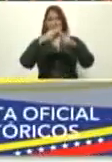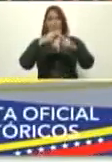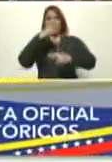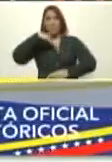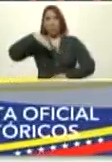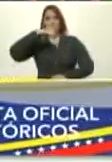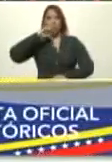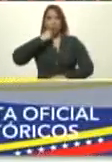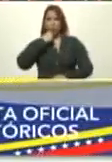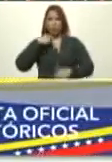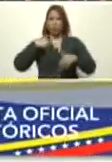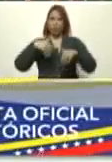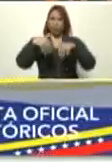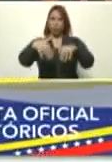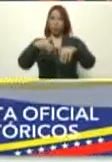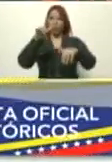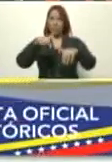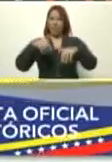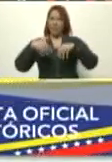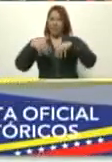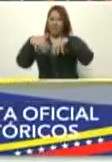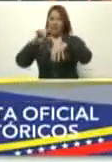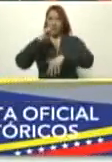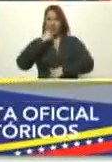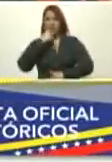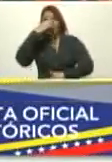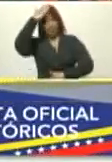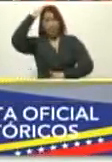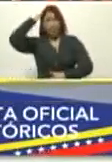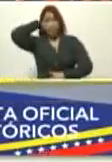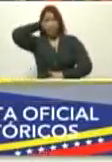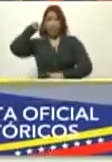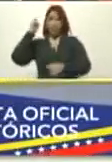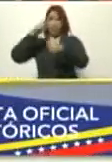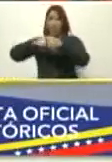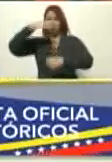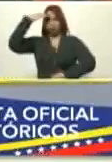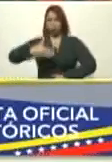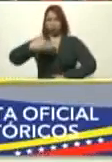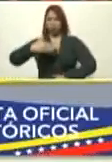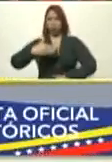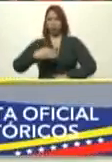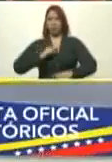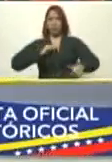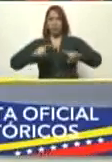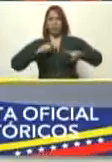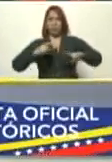Ese ejército ruso del que Francisco de Miranda fue coronel.